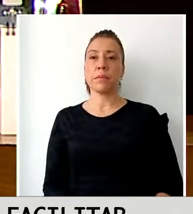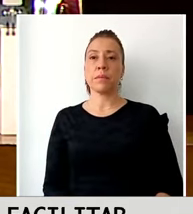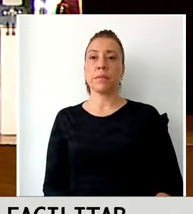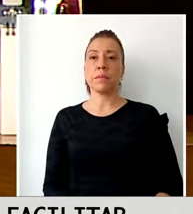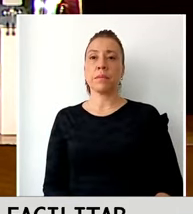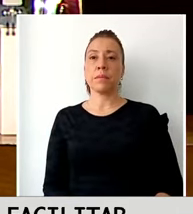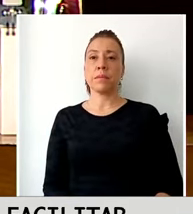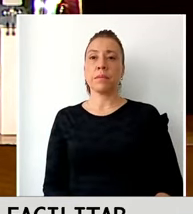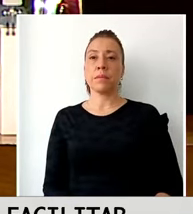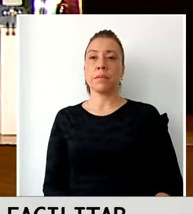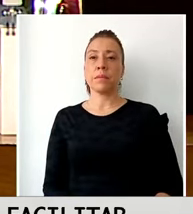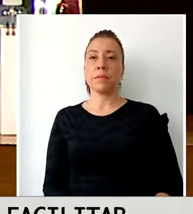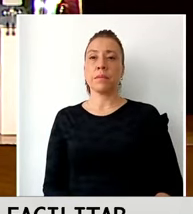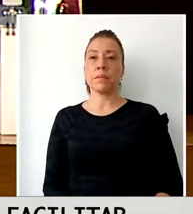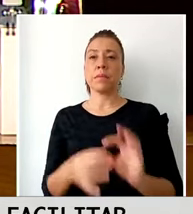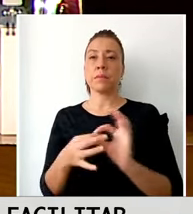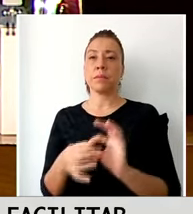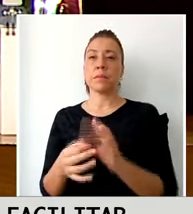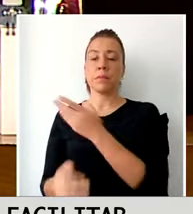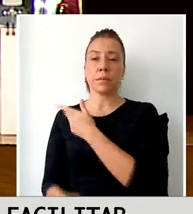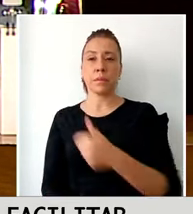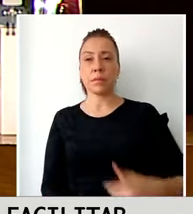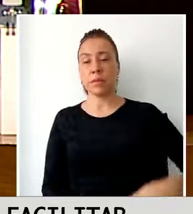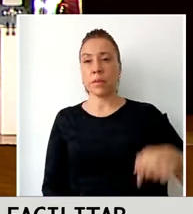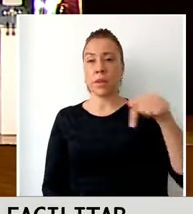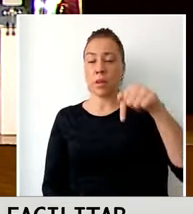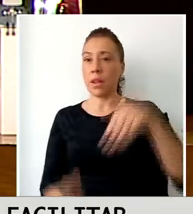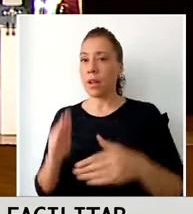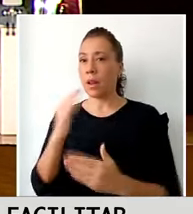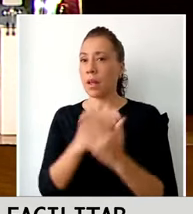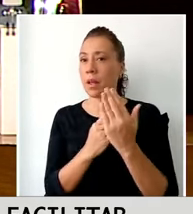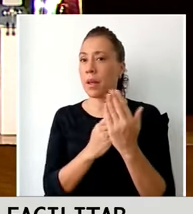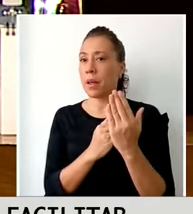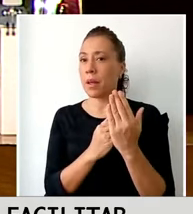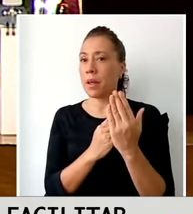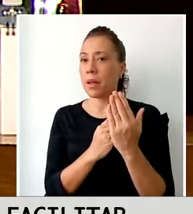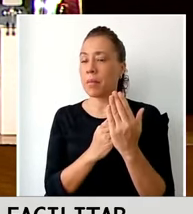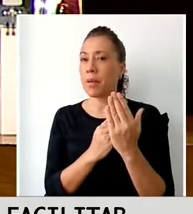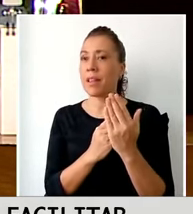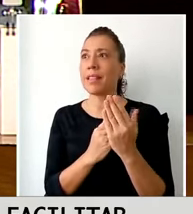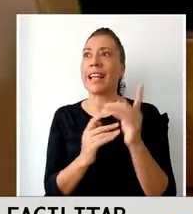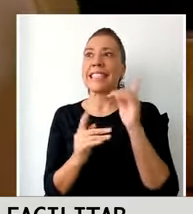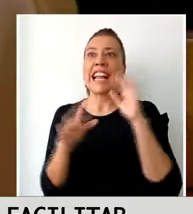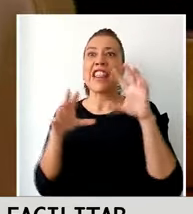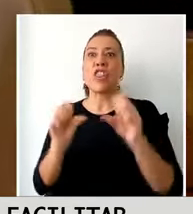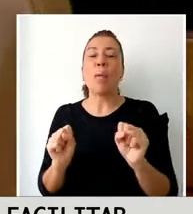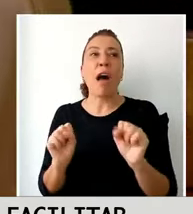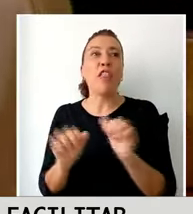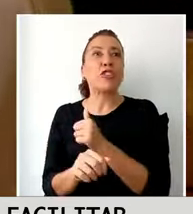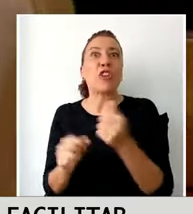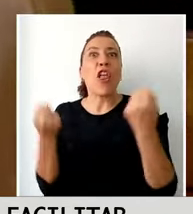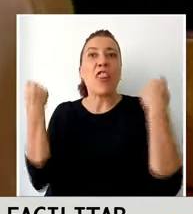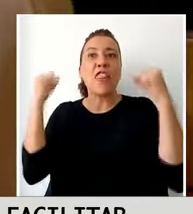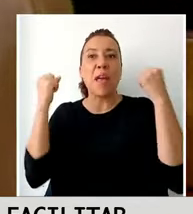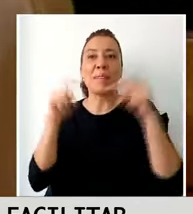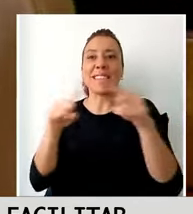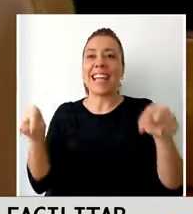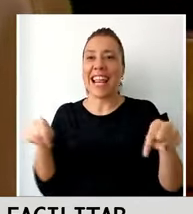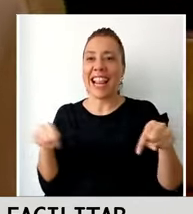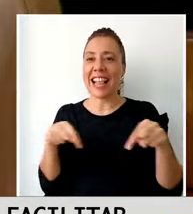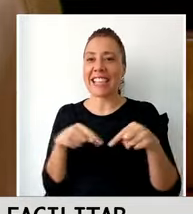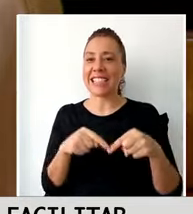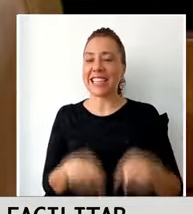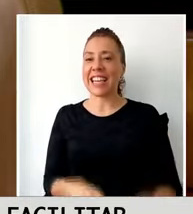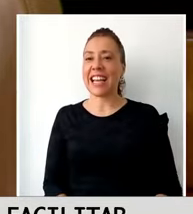Muchas gracias presidenta hoy día esta mañana se ha tomado el deporte esta sala presidenta el desarrollo